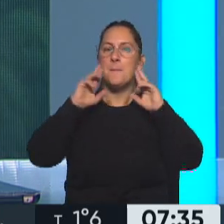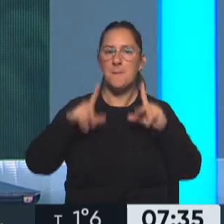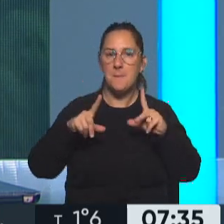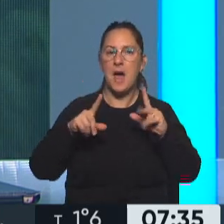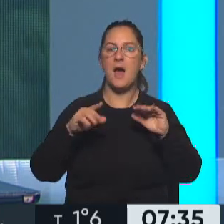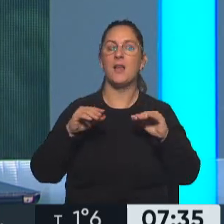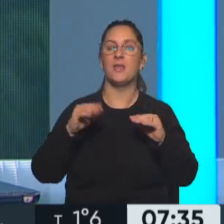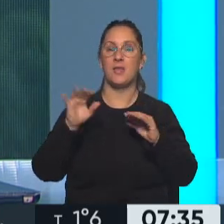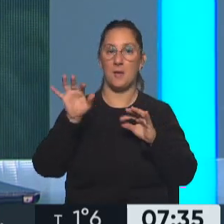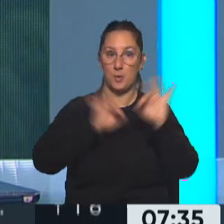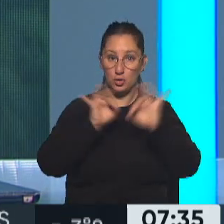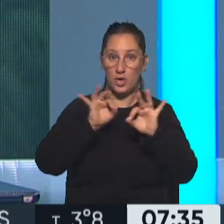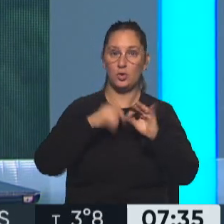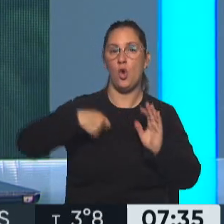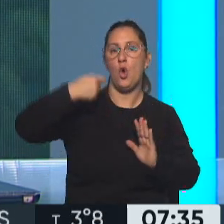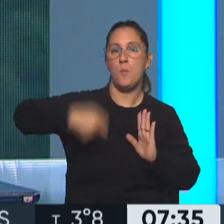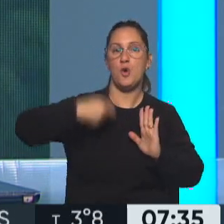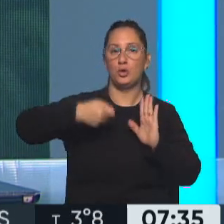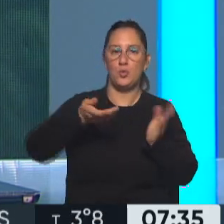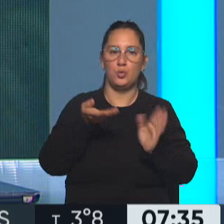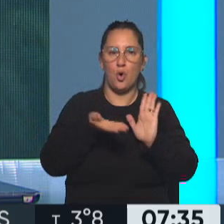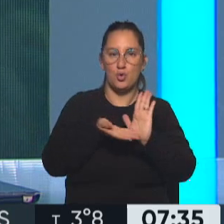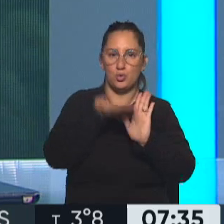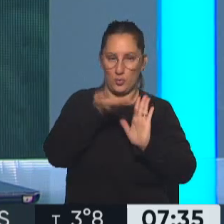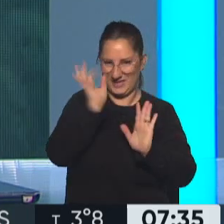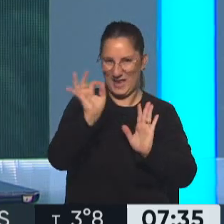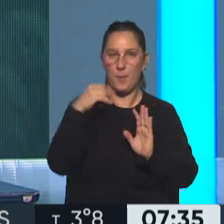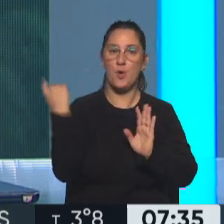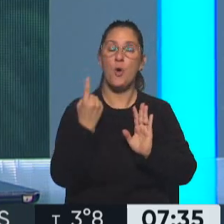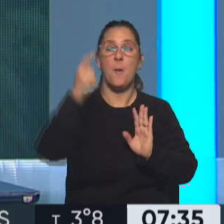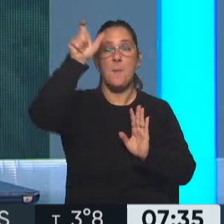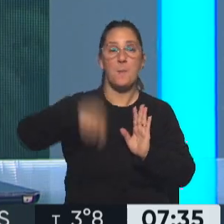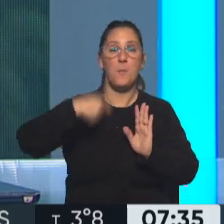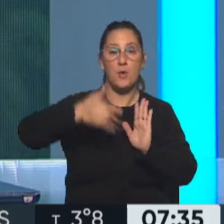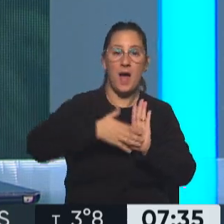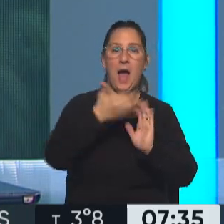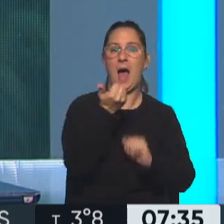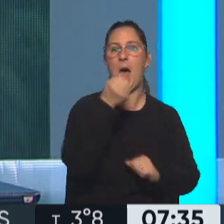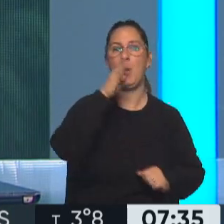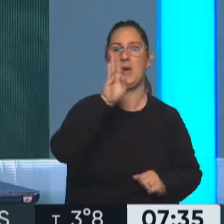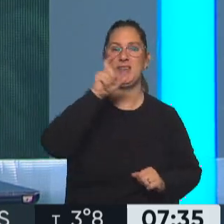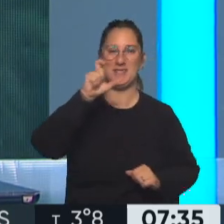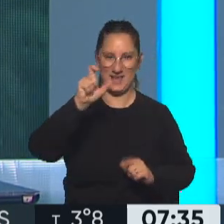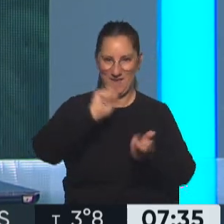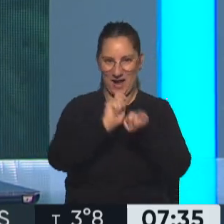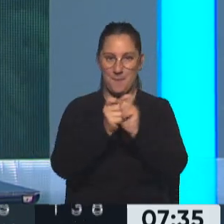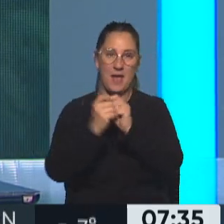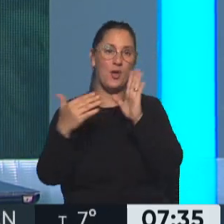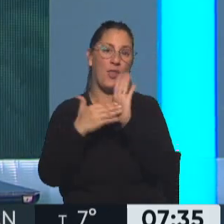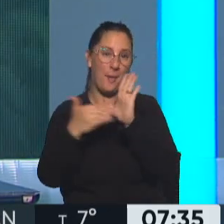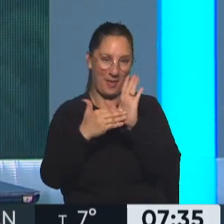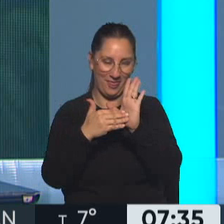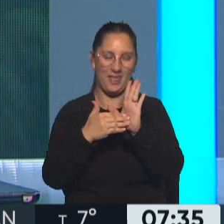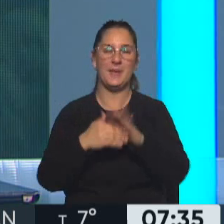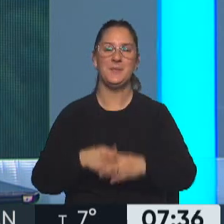las escalas del monotributo. Sabemos que los monotributistas están entre A, B, C, ¿viste? Va variando según la letra,